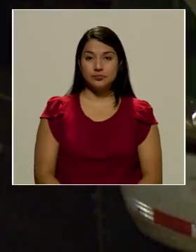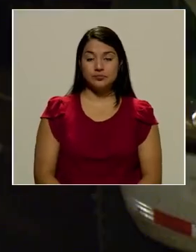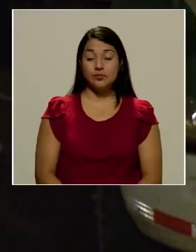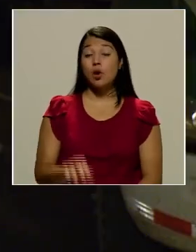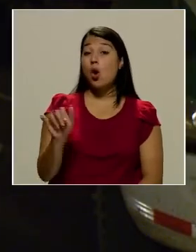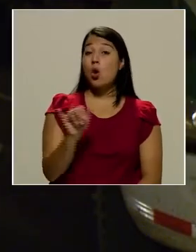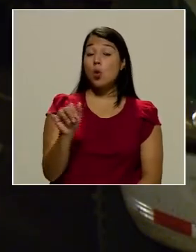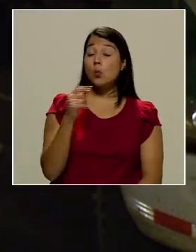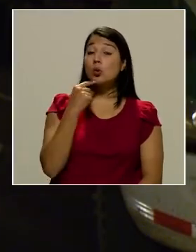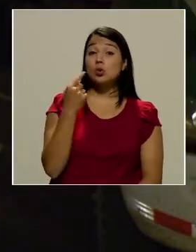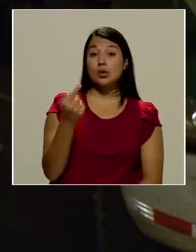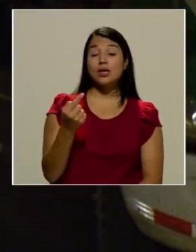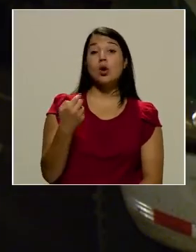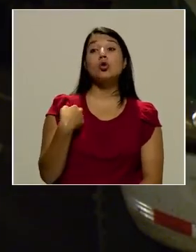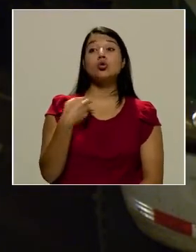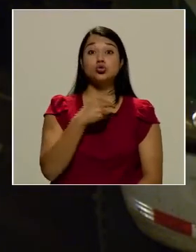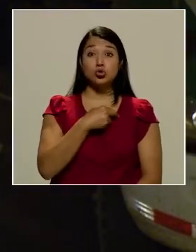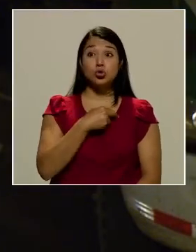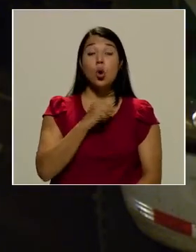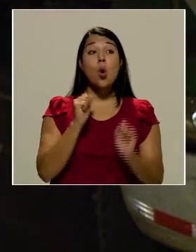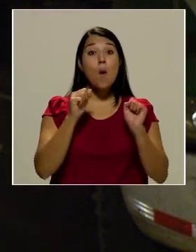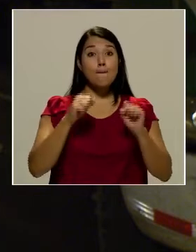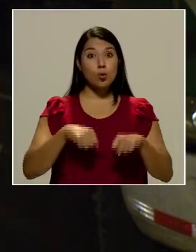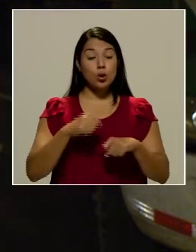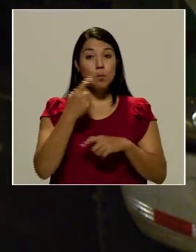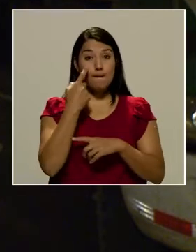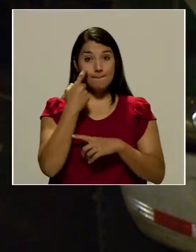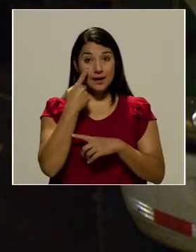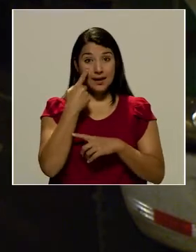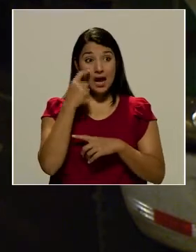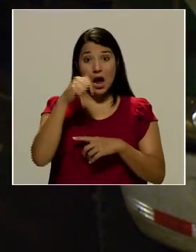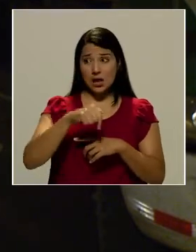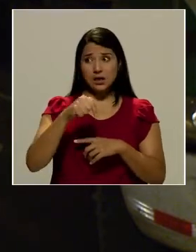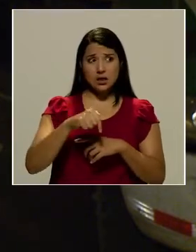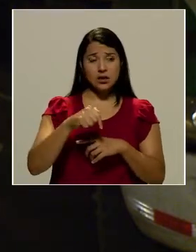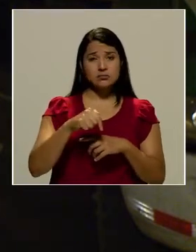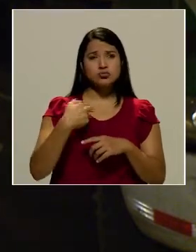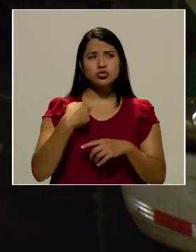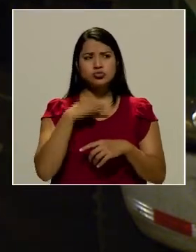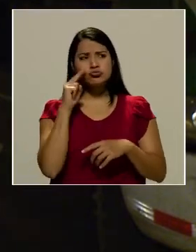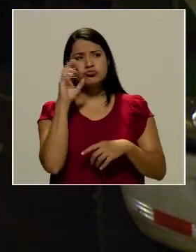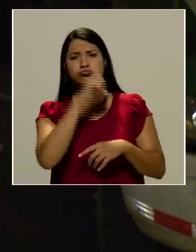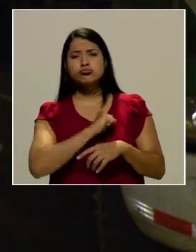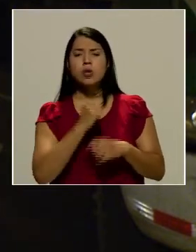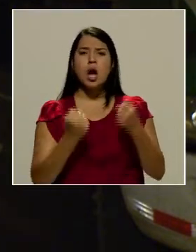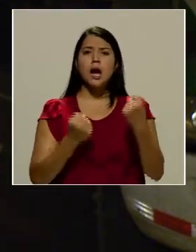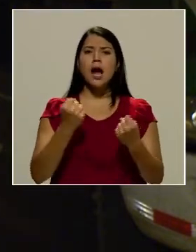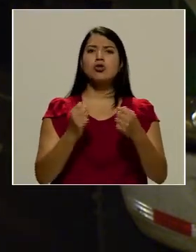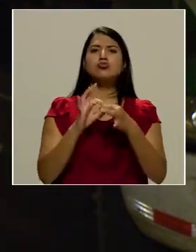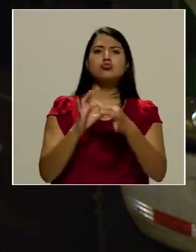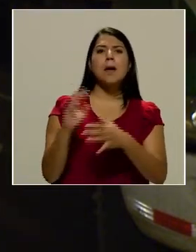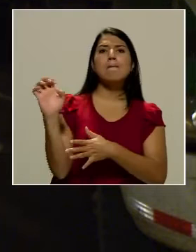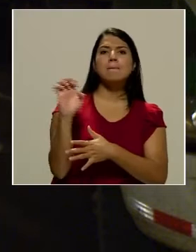Como les decía, nosotros hemos podido presenciar que el flujo de vehículos de emergencia, ejemplo patrullas o